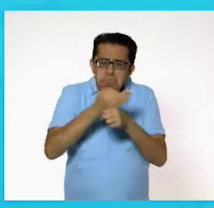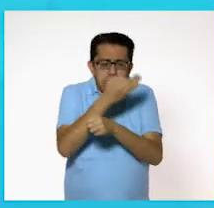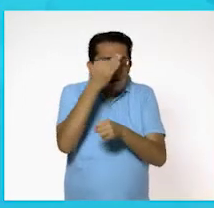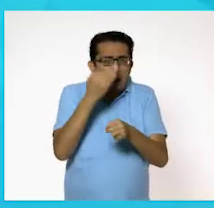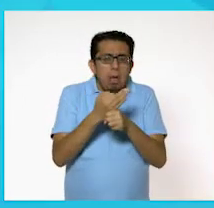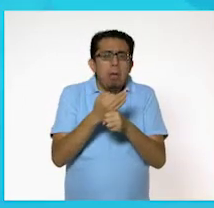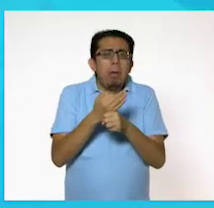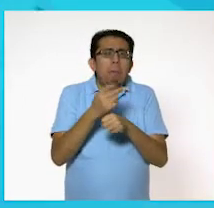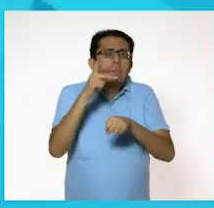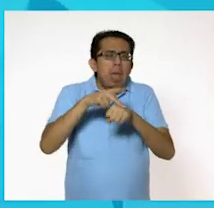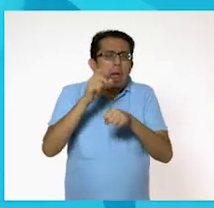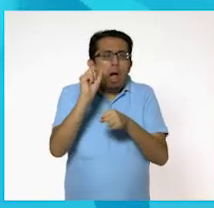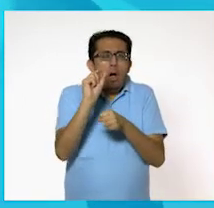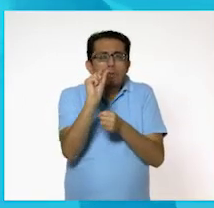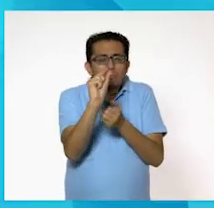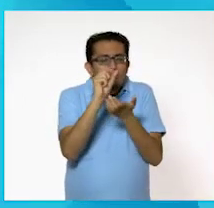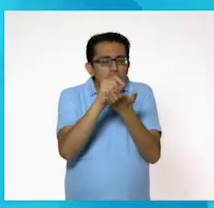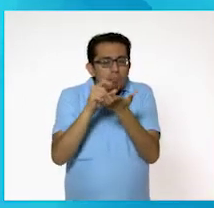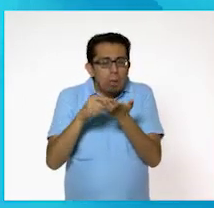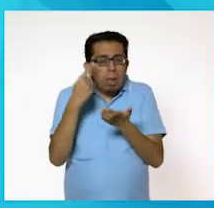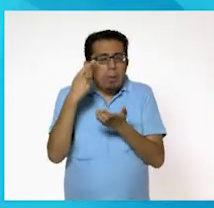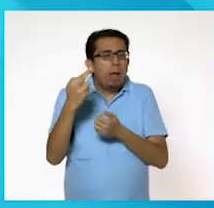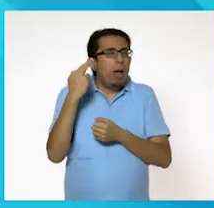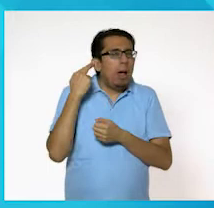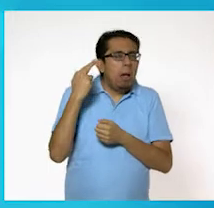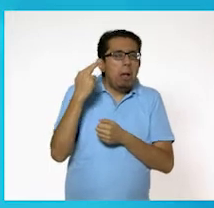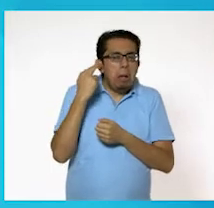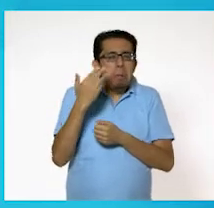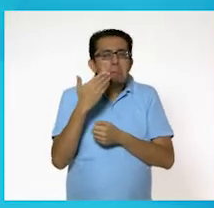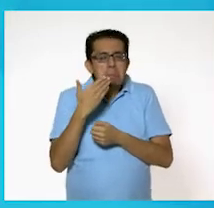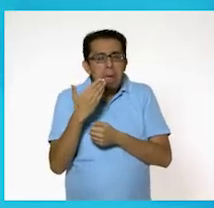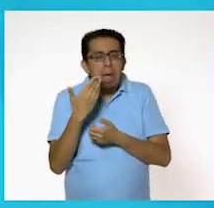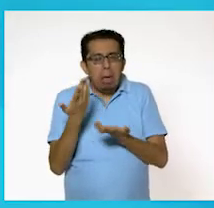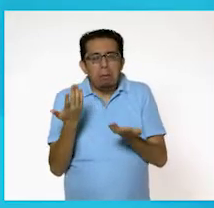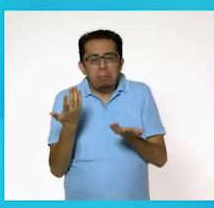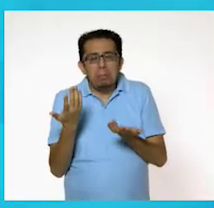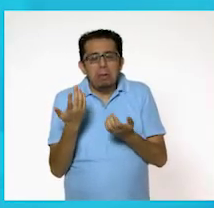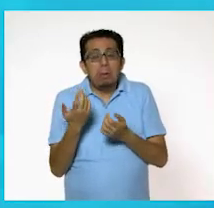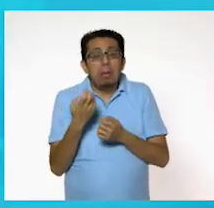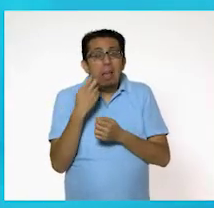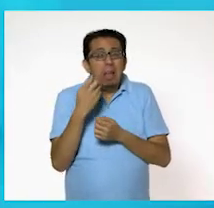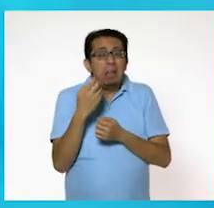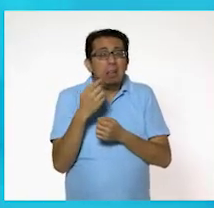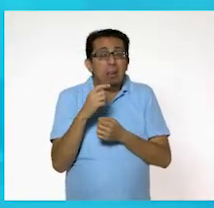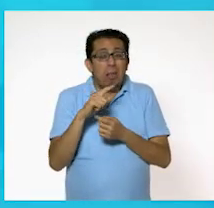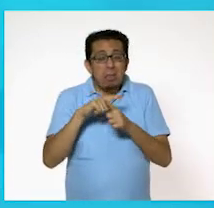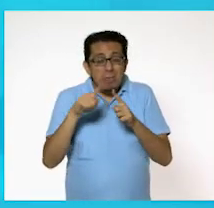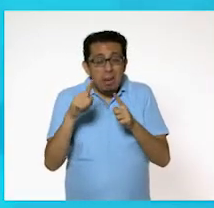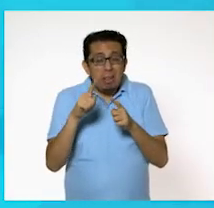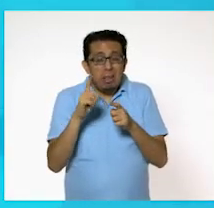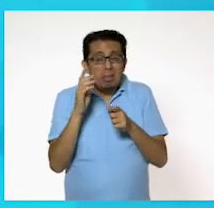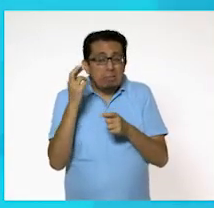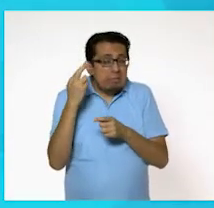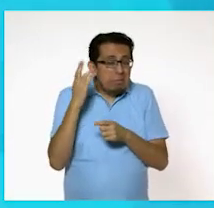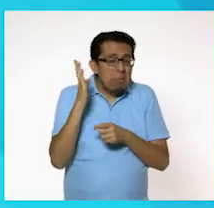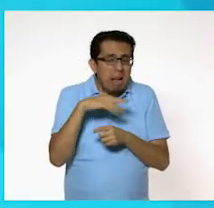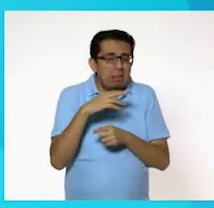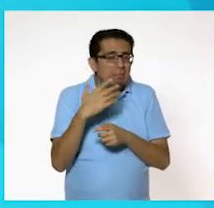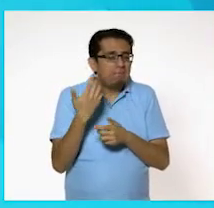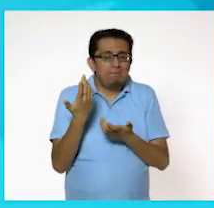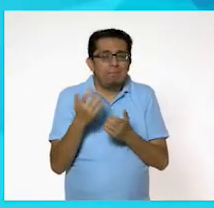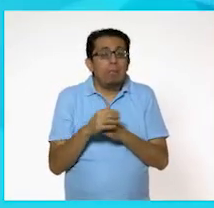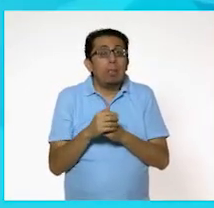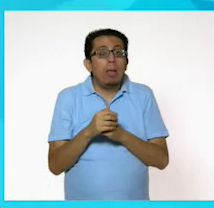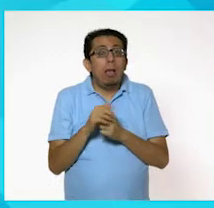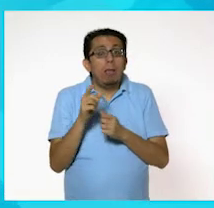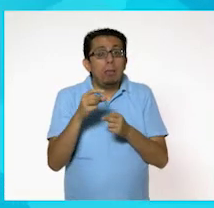sonido agradable. La música tiene que ser un sonido agradable, si no se vuelve ruido. Exactamente. Tres, coloca